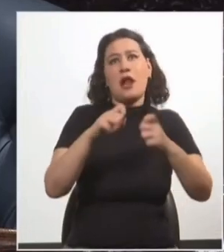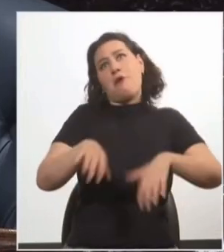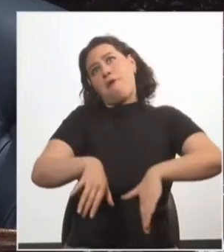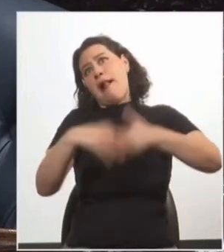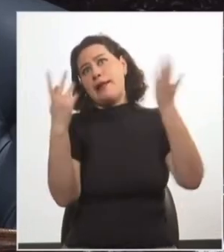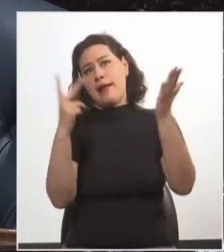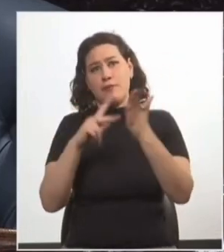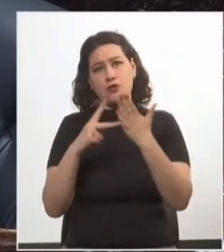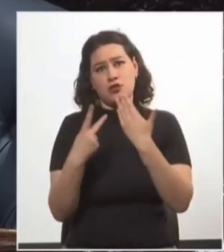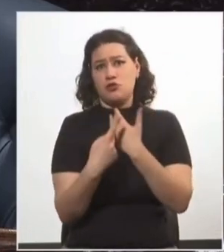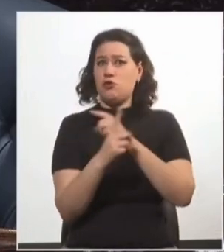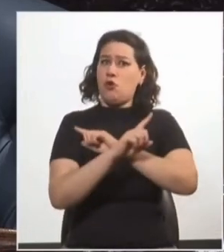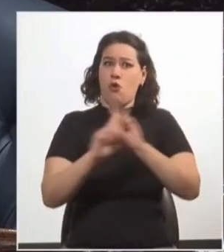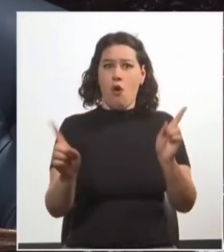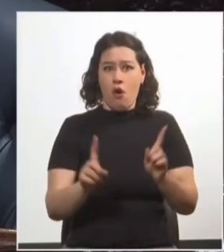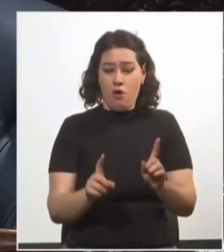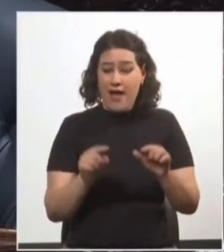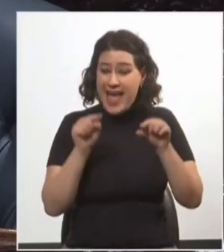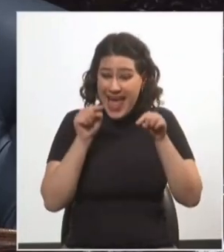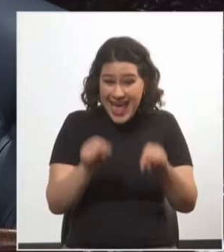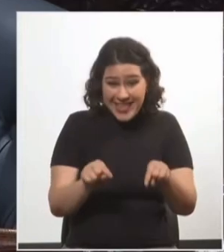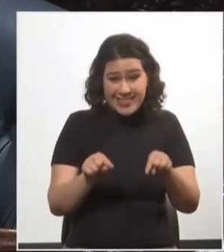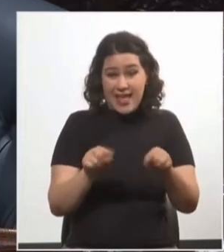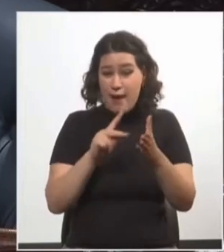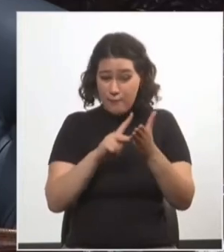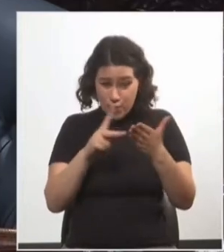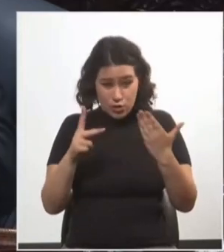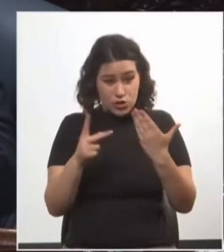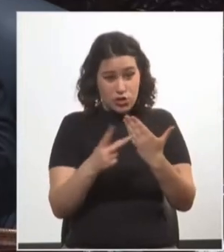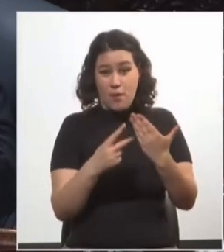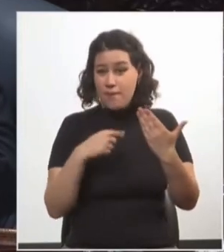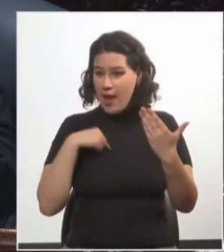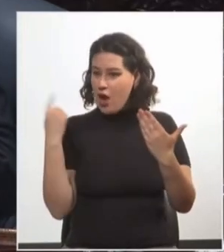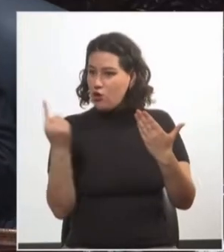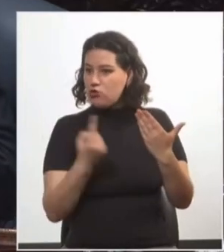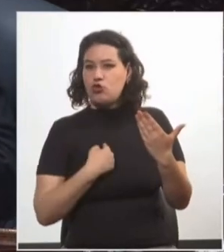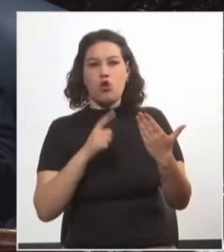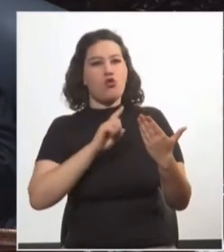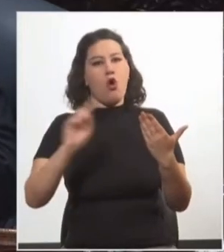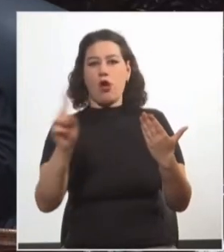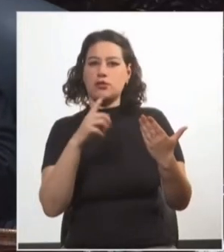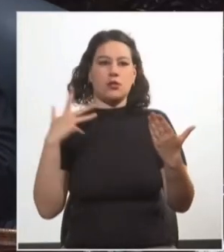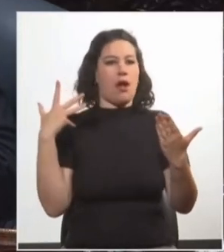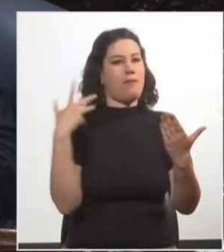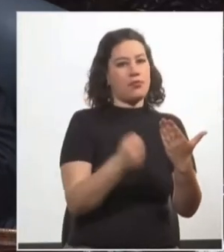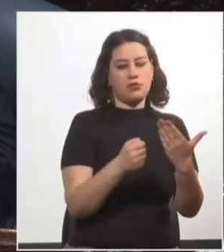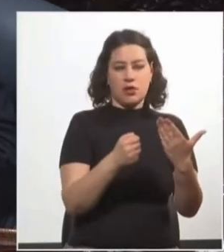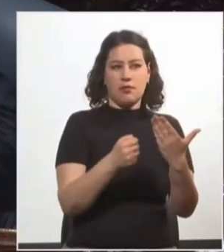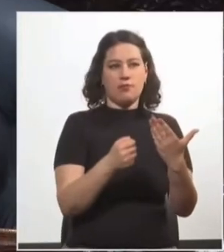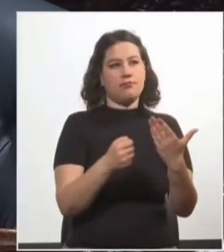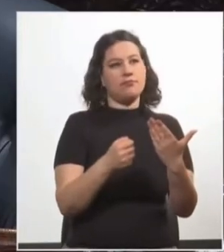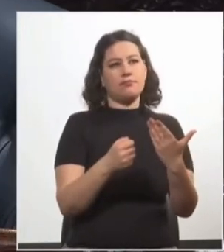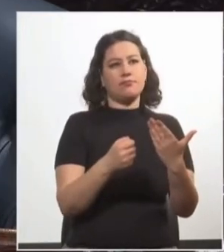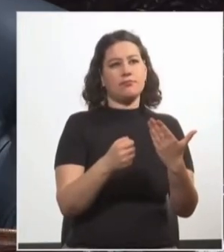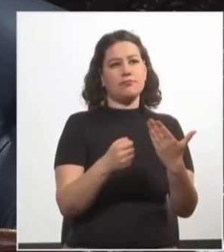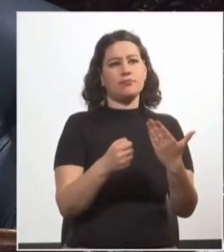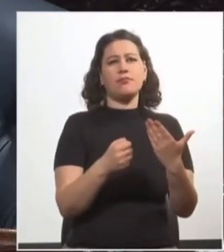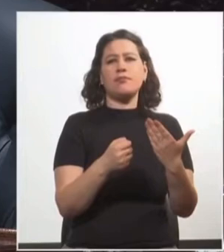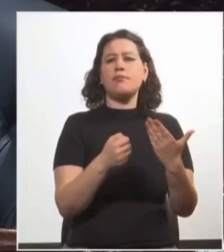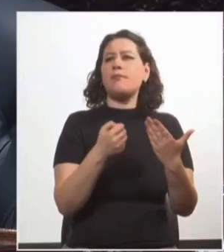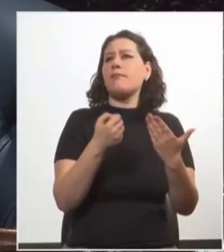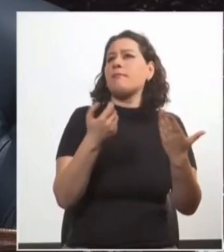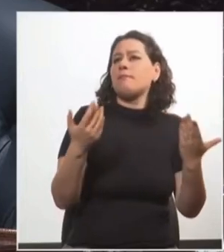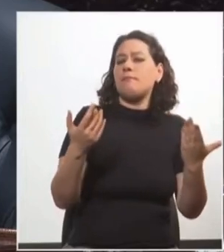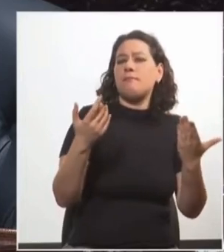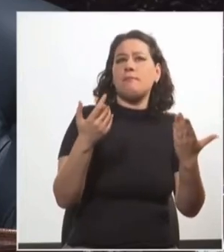seguridad social. No es esta para nosotros una reforma apoyable, no porque no